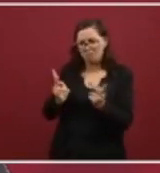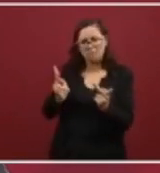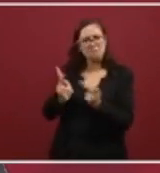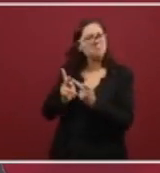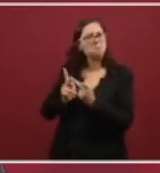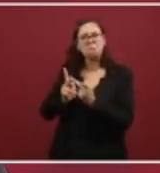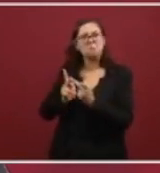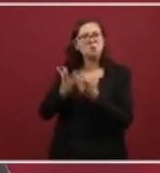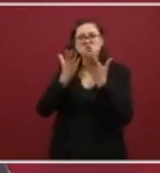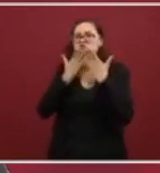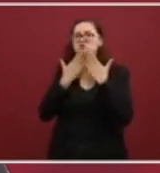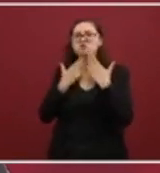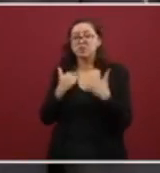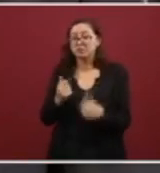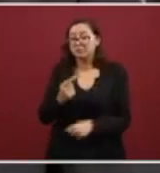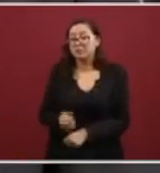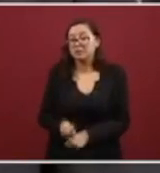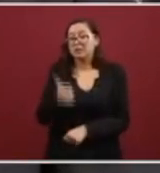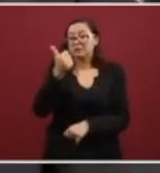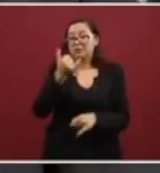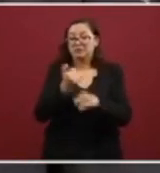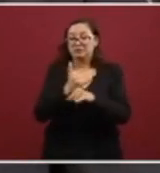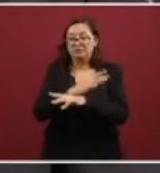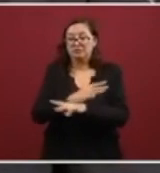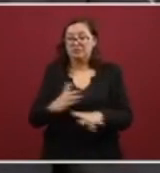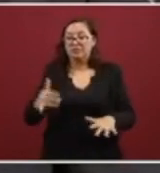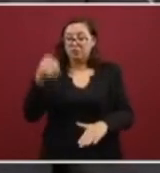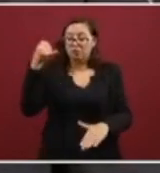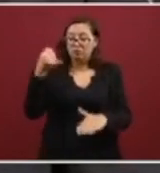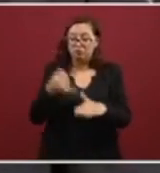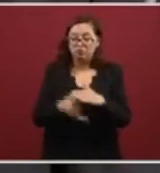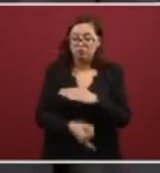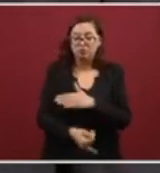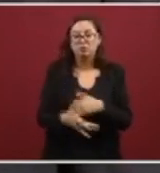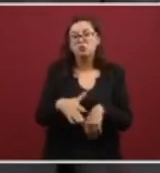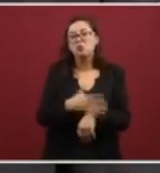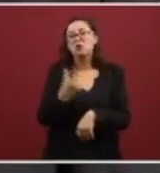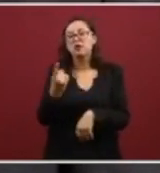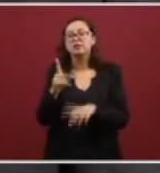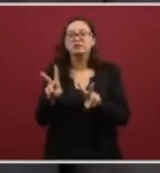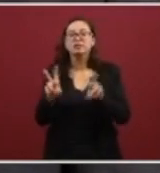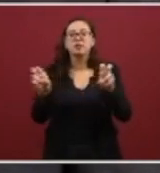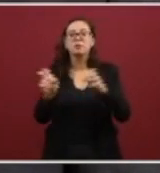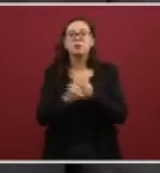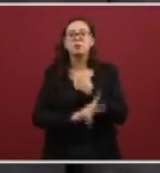Es decir, ¿cuál es la diplomacia? Tradicionalmente tiene un componente de sigilo muy grande.